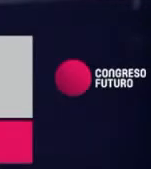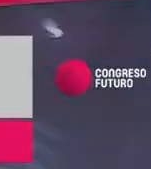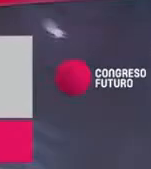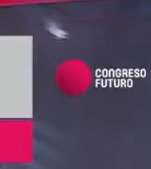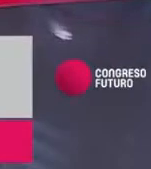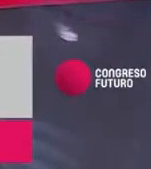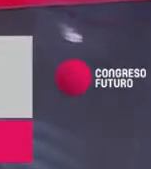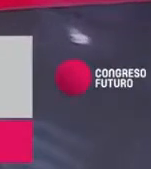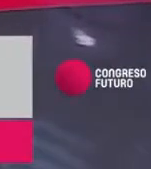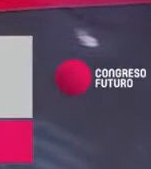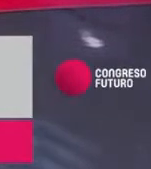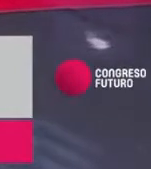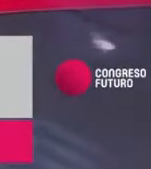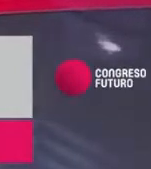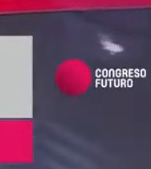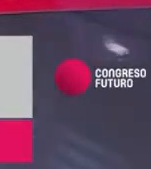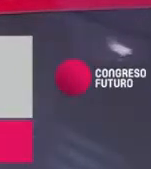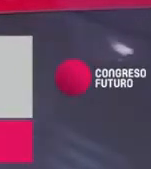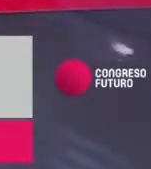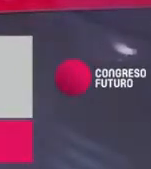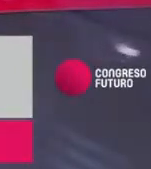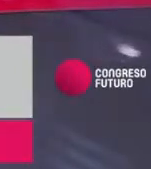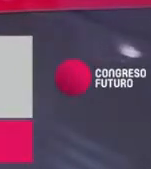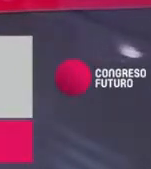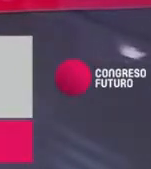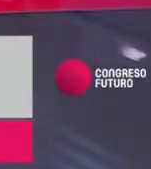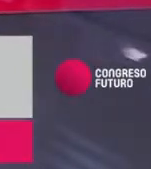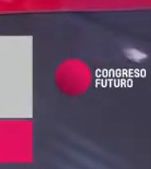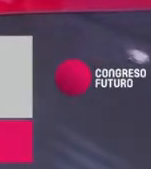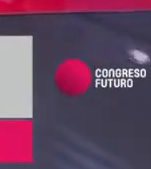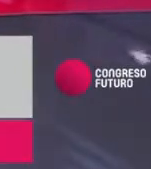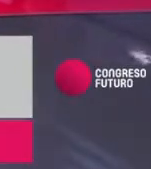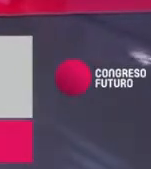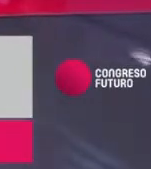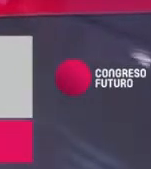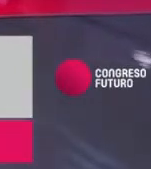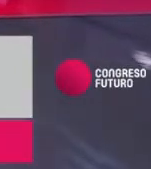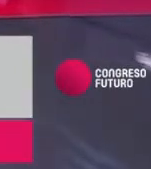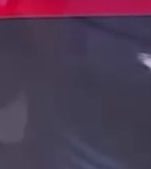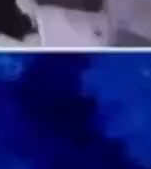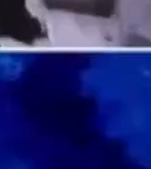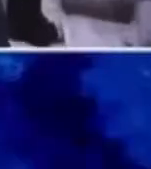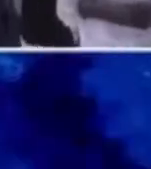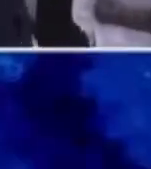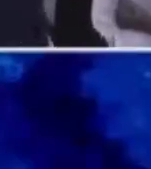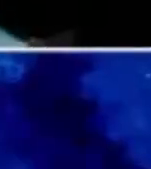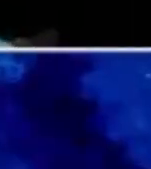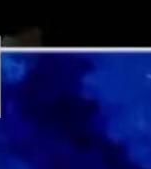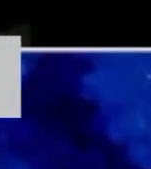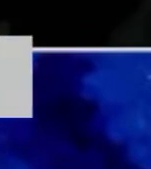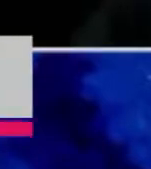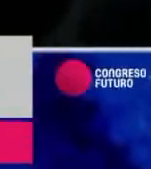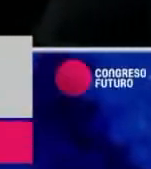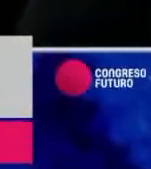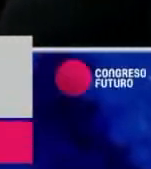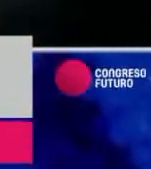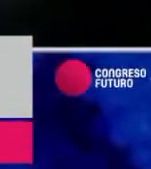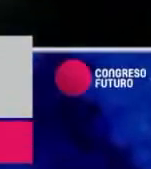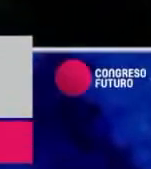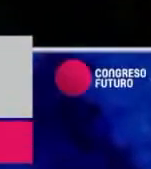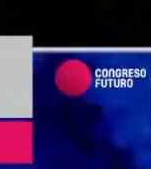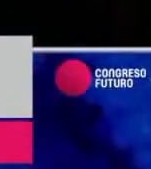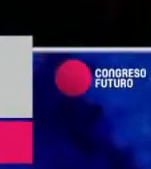poder ver emprendimientos digitales especialmente pensados para empoderar a la mujer. se van a